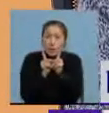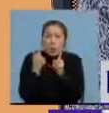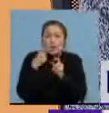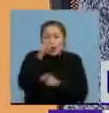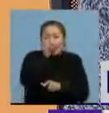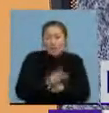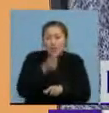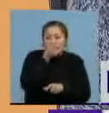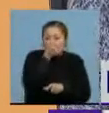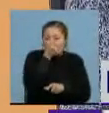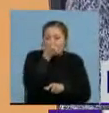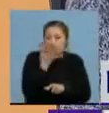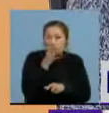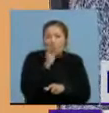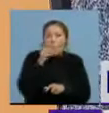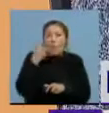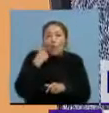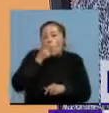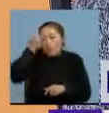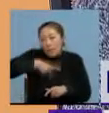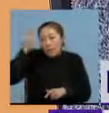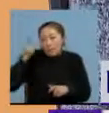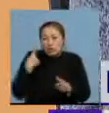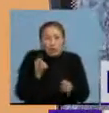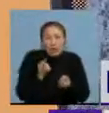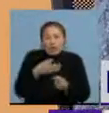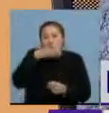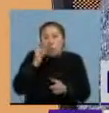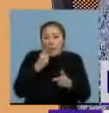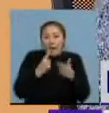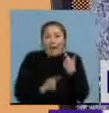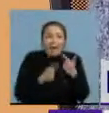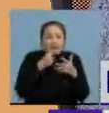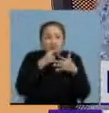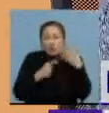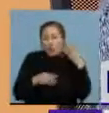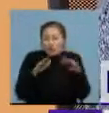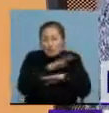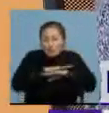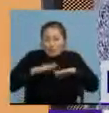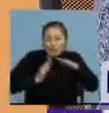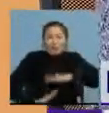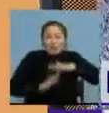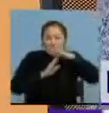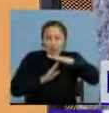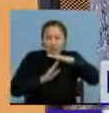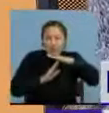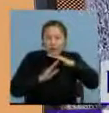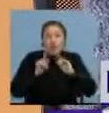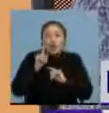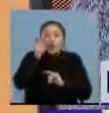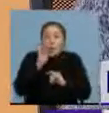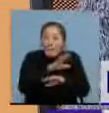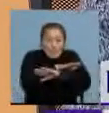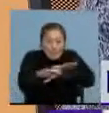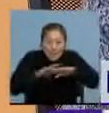consumo de 25 metros cúbicos que el promedio de cualquiera de necesidad de básica no para llenar una pileta ni para regular un jardín sino